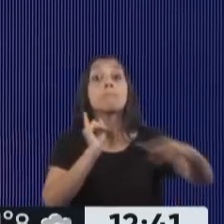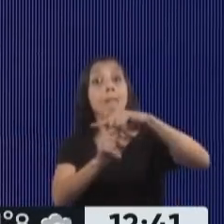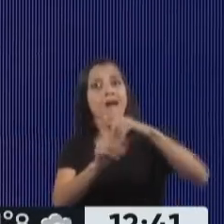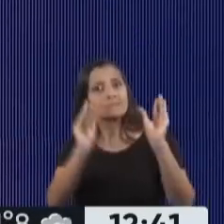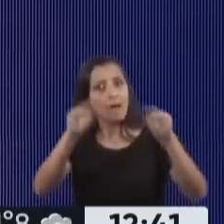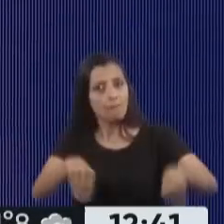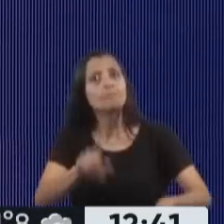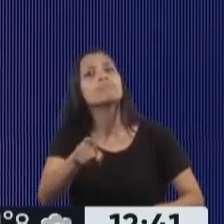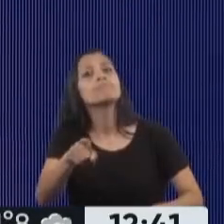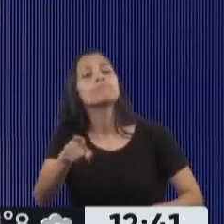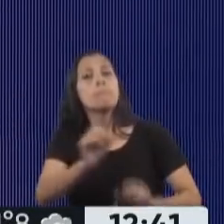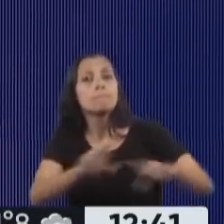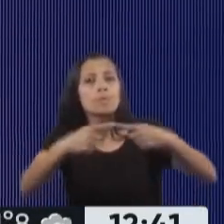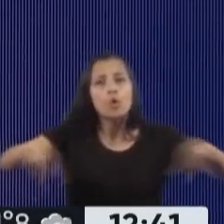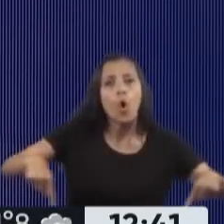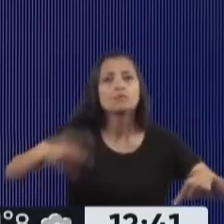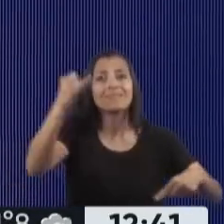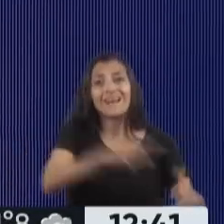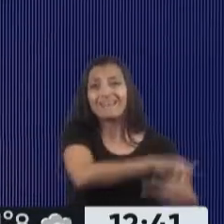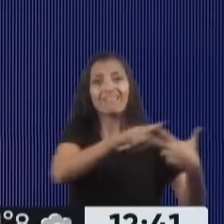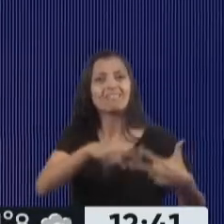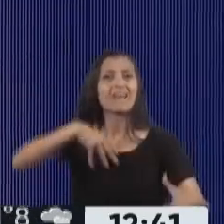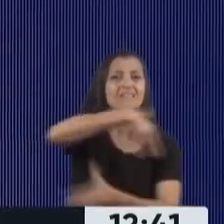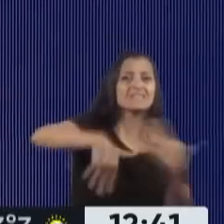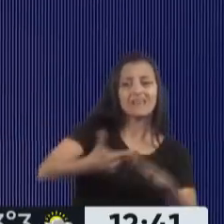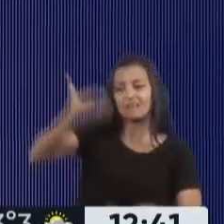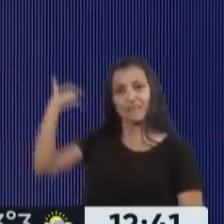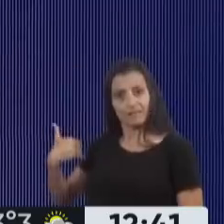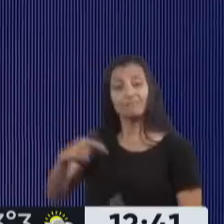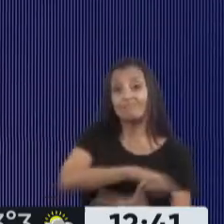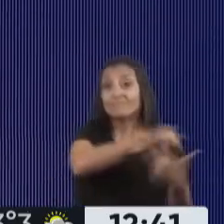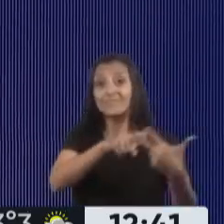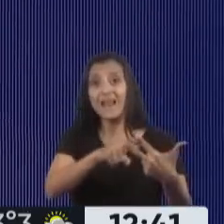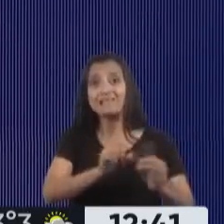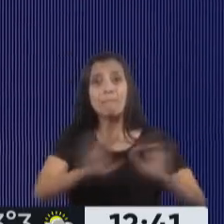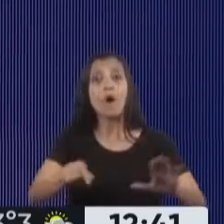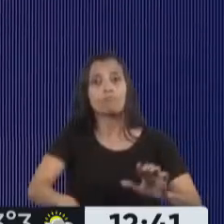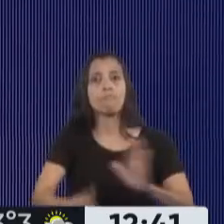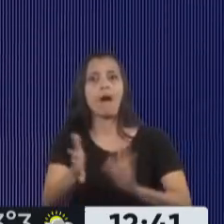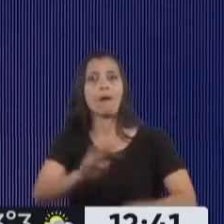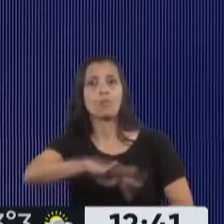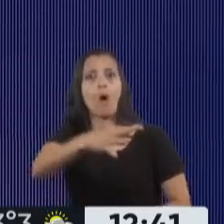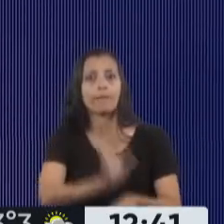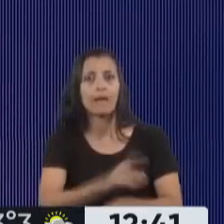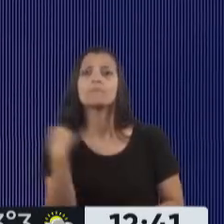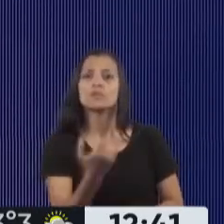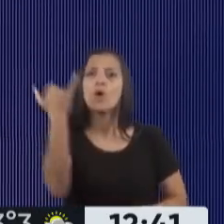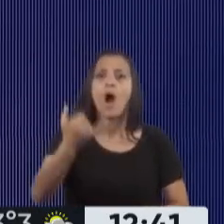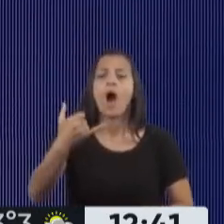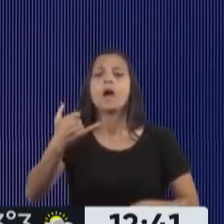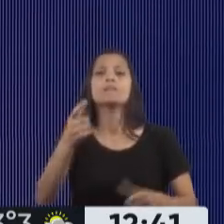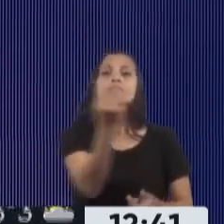combinaba los peores elementos de las tres crisis más grandes de la historia argentina. Teníamos un